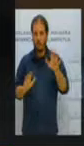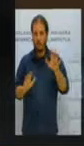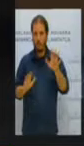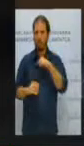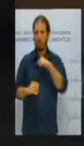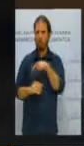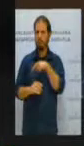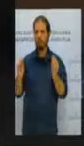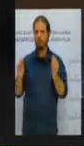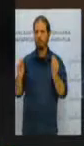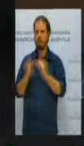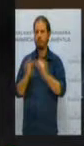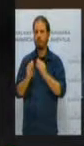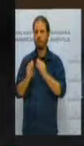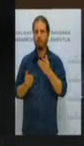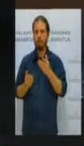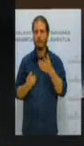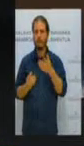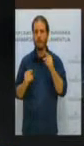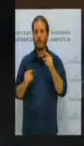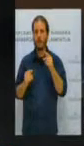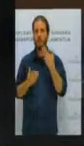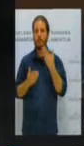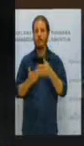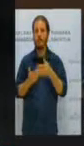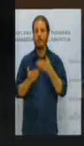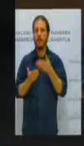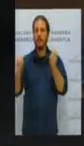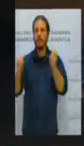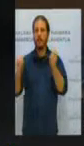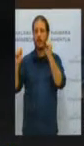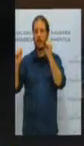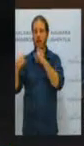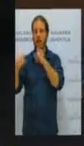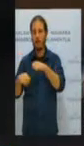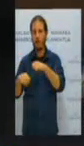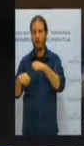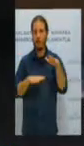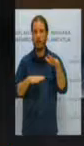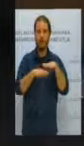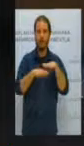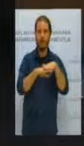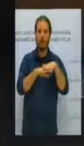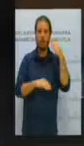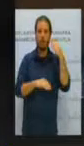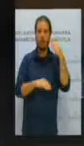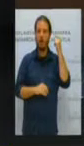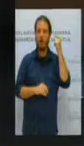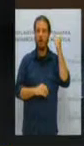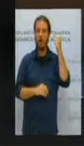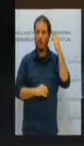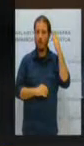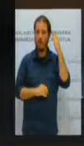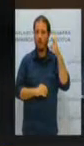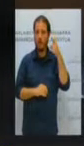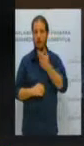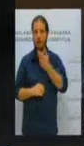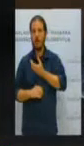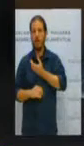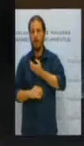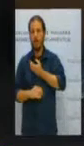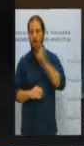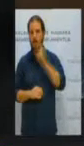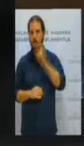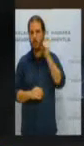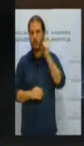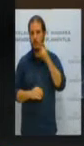a promover un acuerdo entre este Gobierno, el de Navarra, el Ayuntamiento de Pamplona y el Orcoyen para acometer este proyecto de